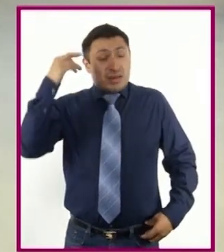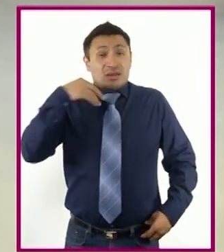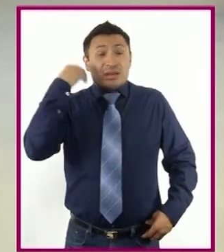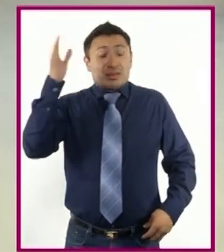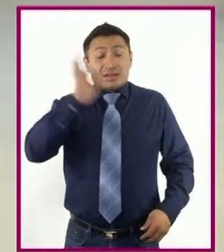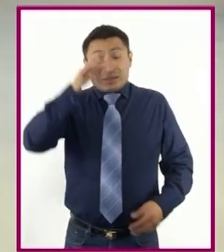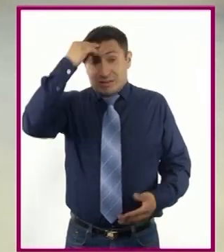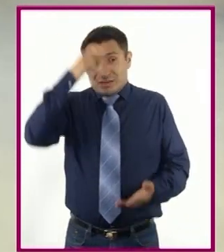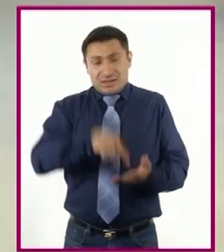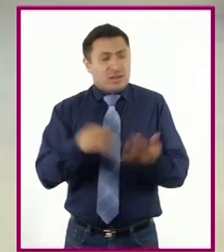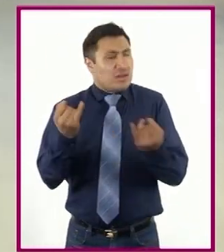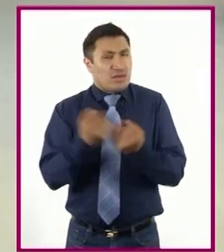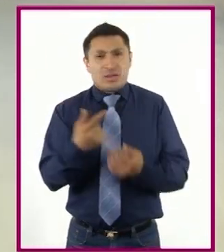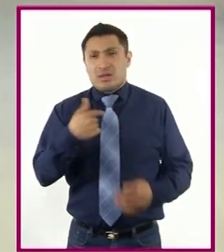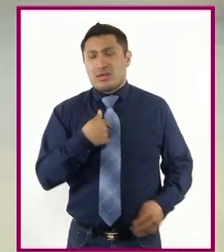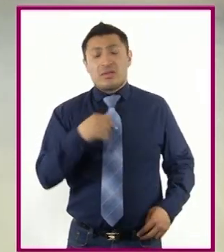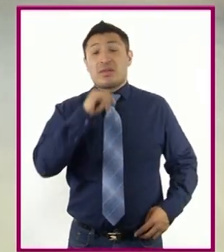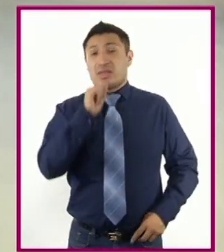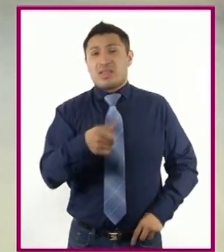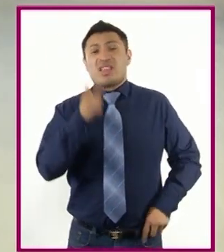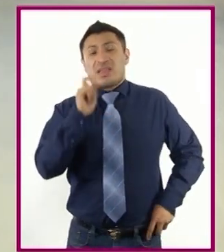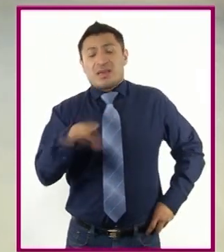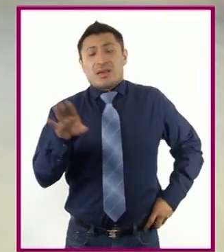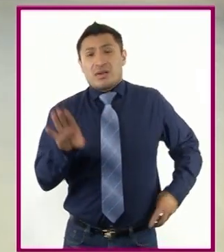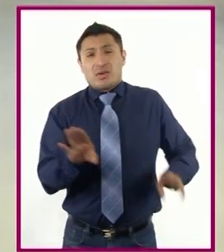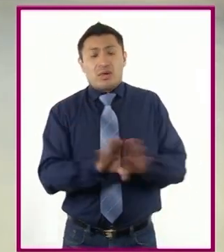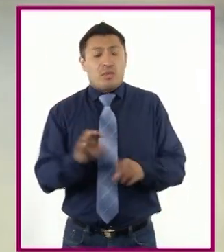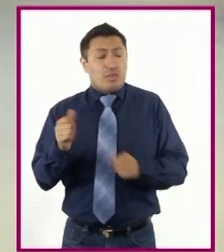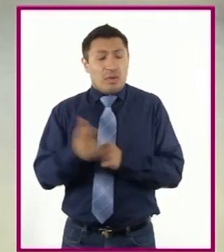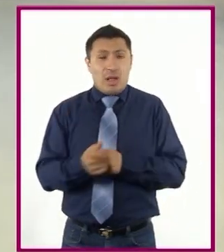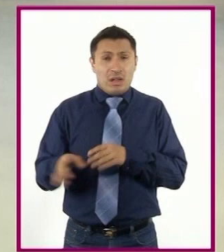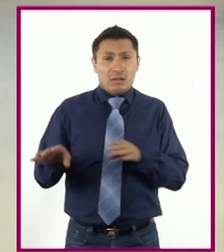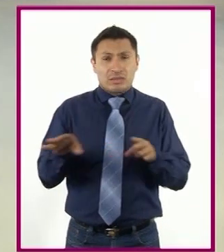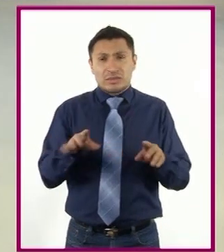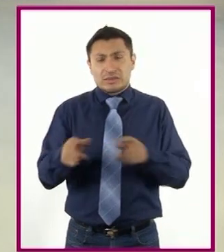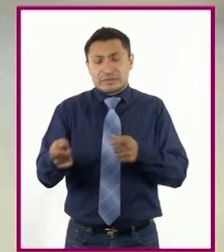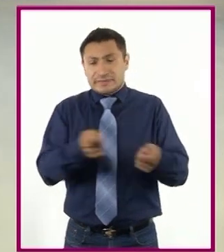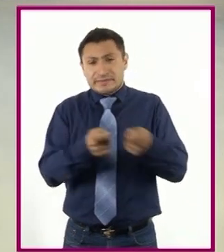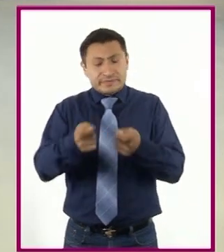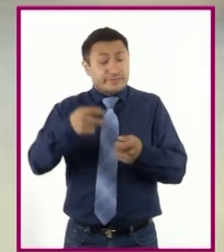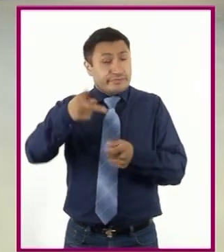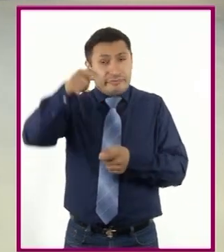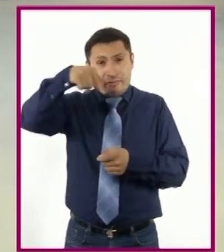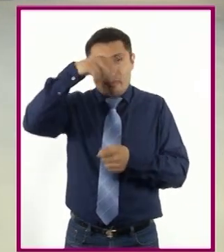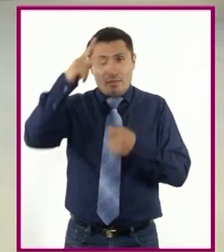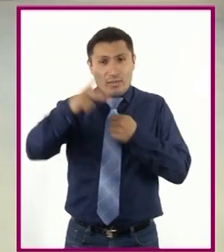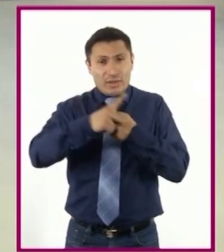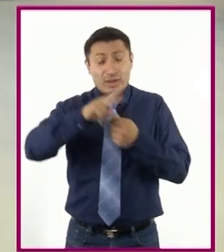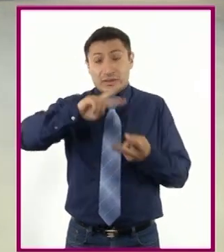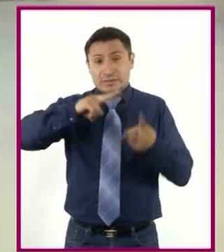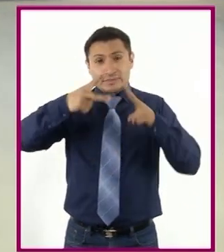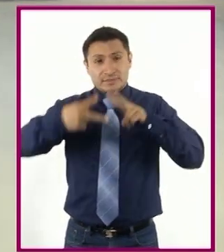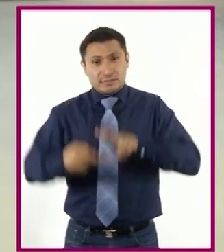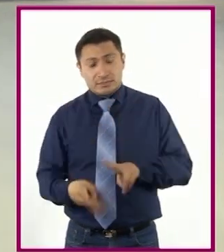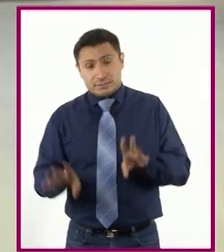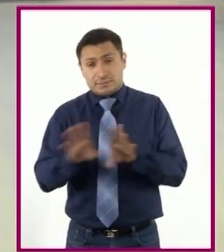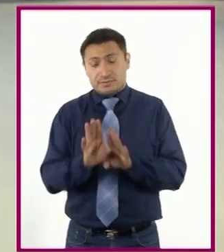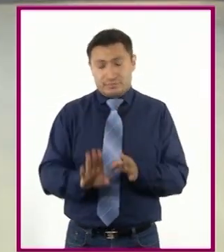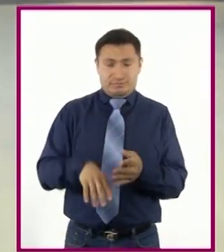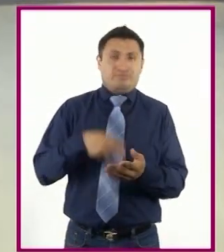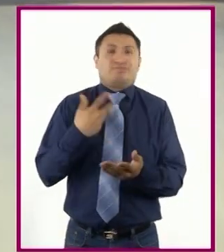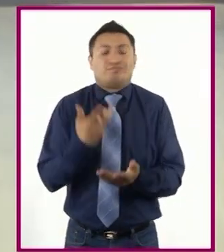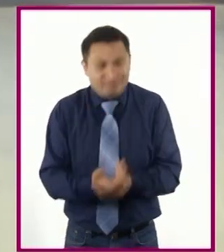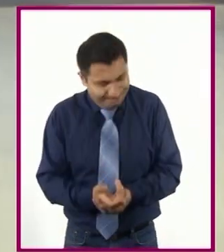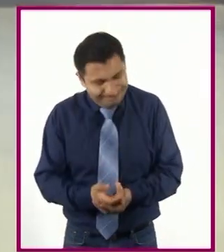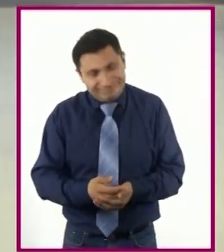quizá, como yo, que la nada es una sustancia manejable, pero en este país, al contrario, se tropieza uno